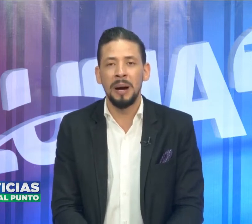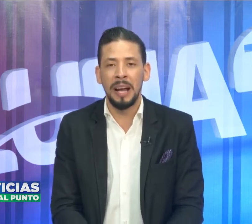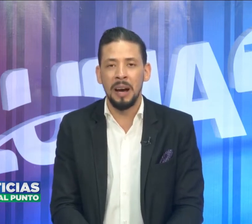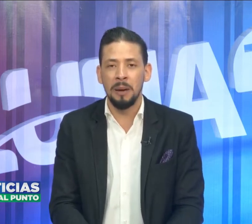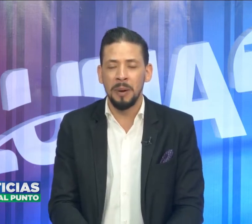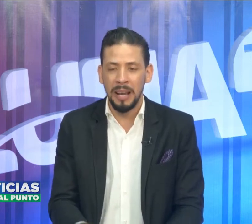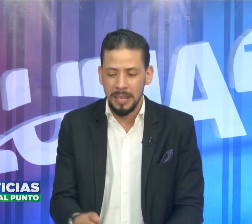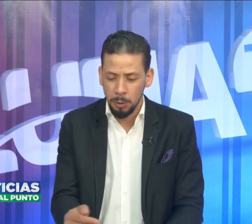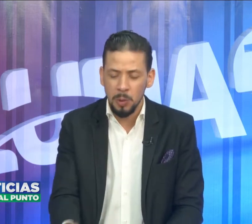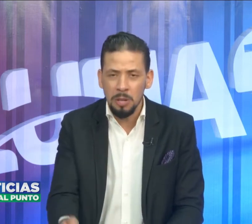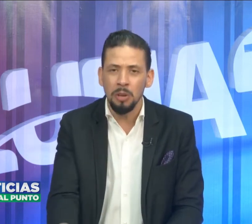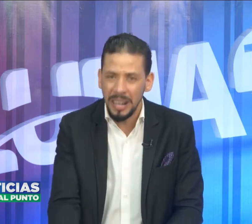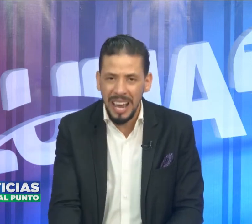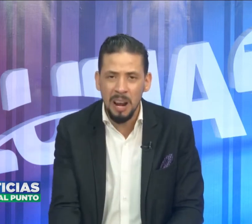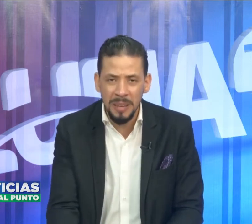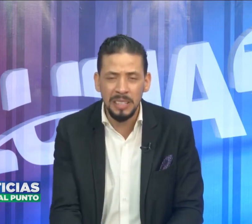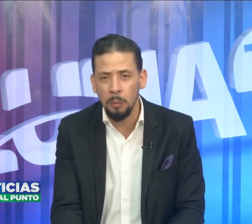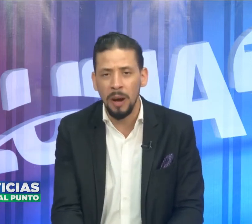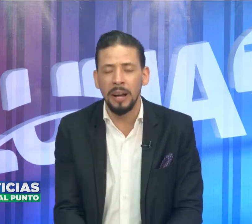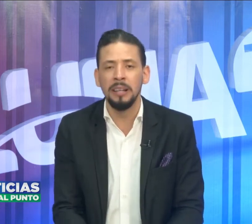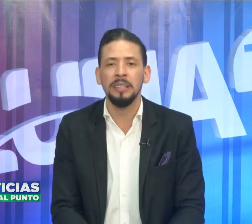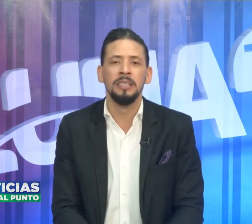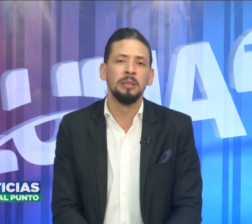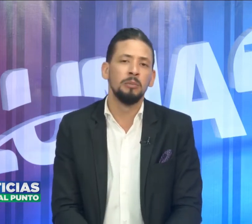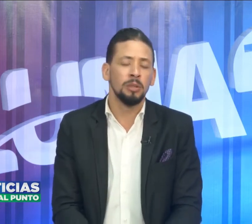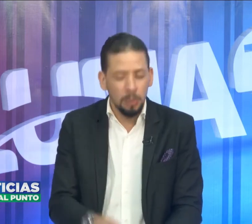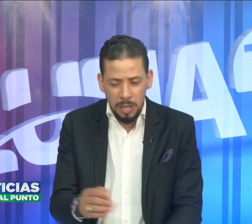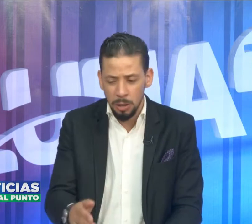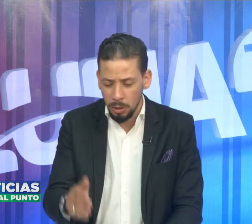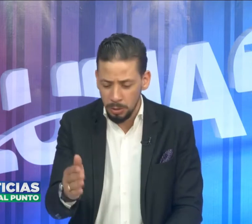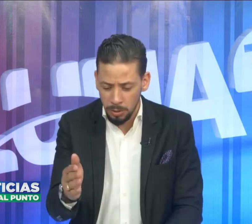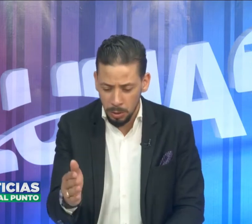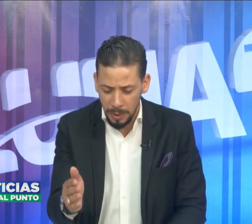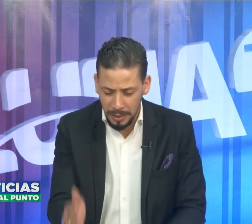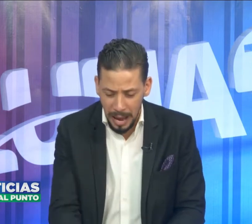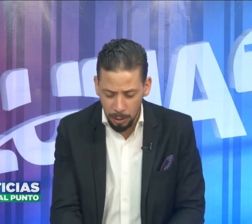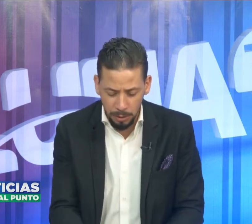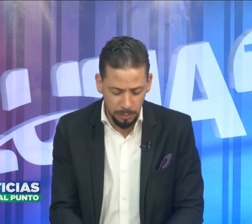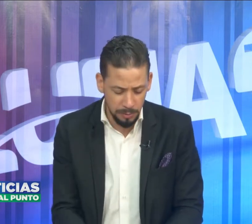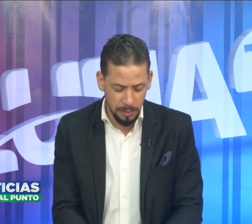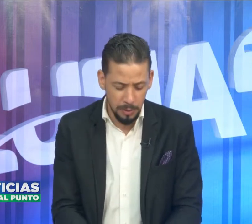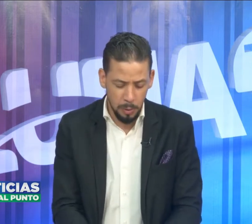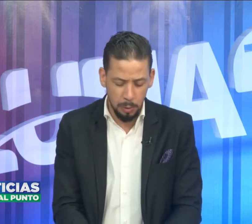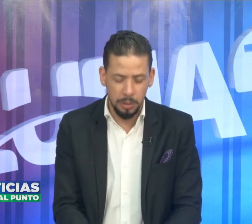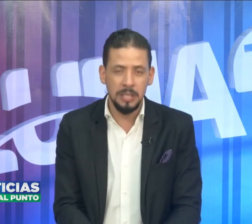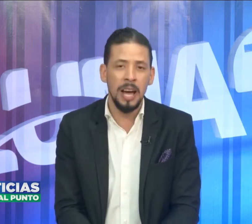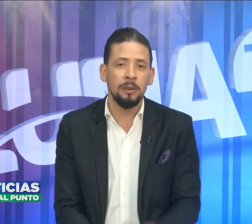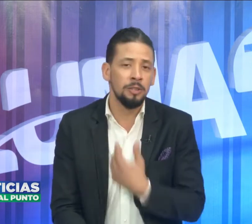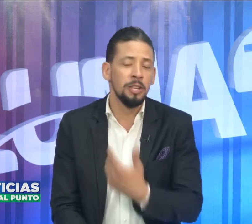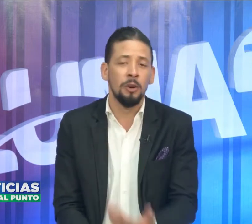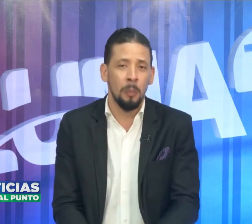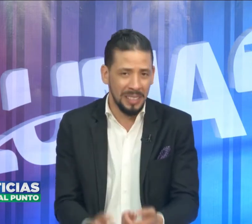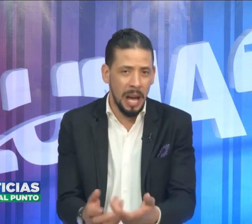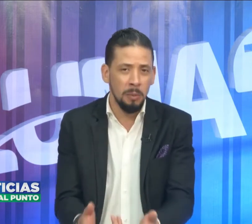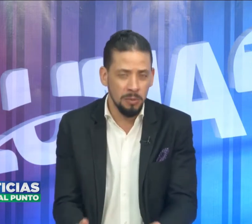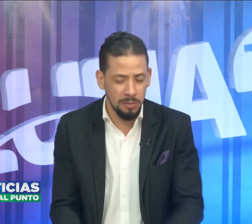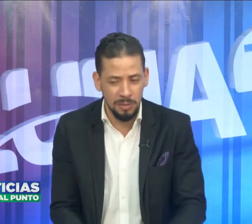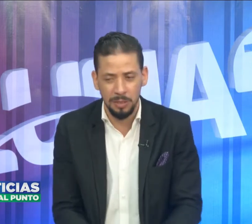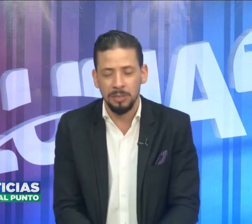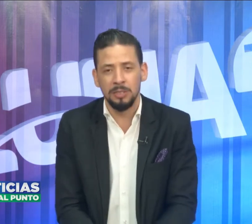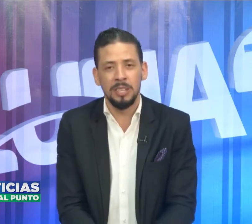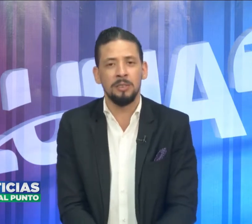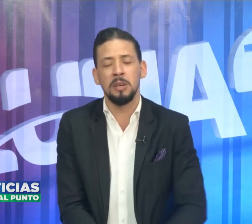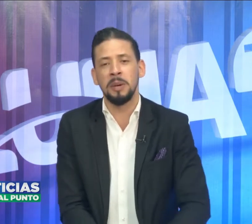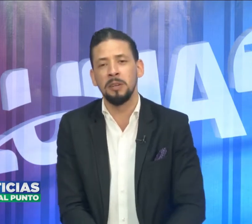necesitado para que Trujillo realmente muera. Por Trujillo lo mataron, lo ajusticiaron, y yo digo lo